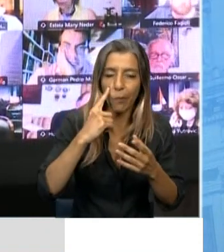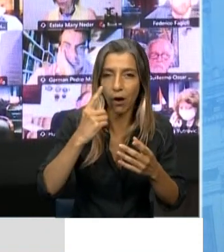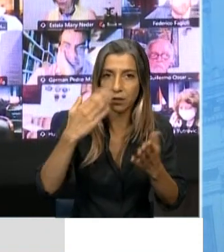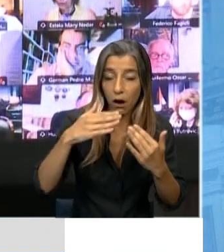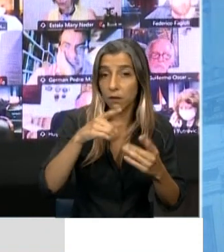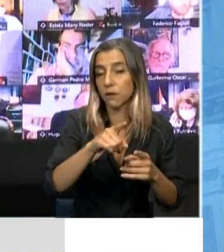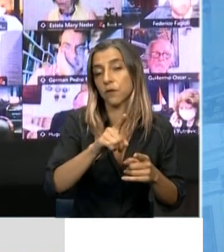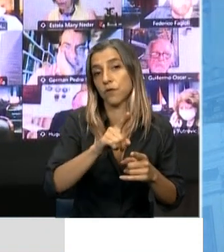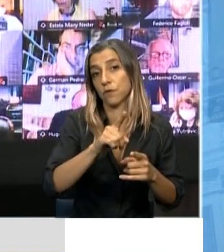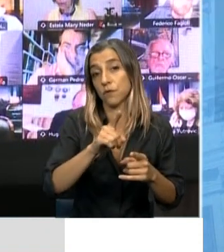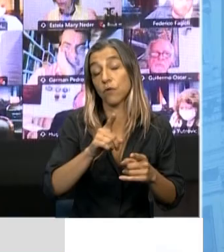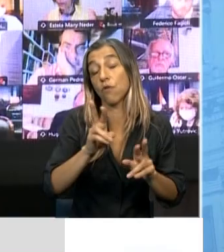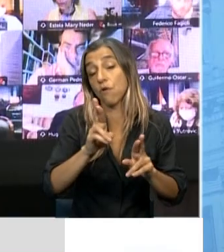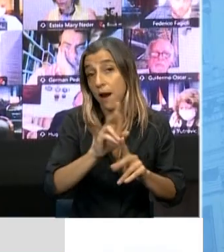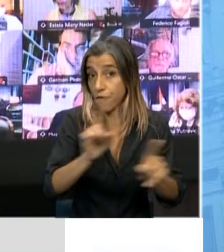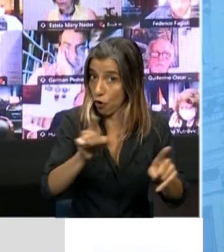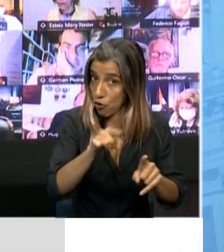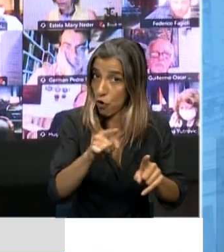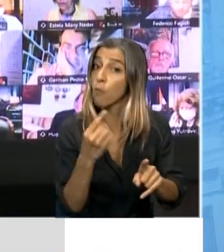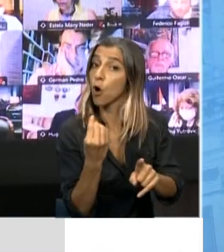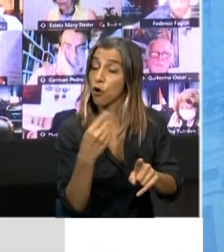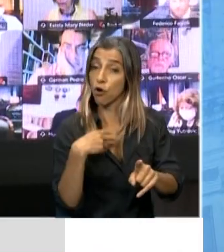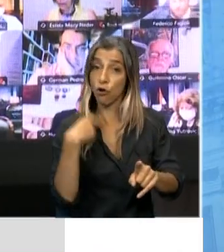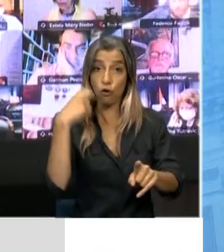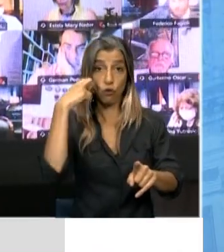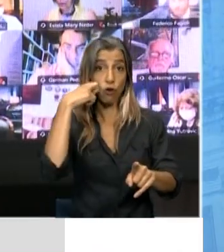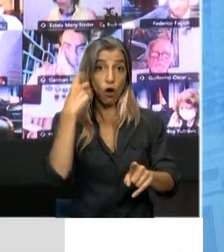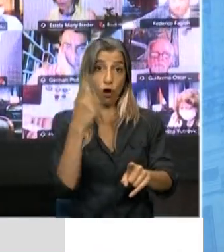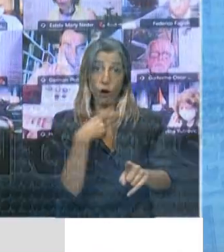el Congreso de la Nación, los vamos a estar mirando.